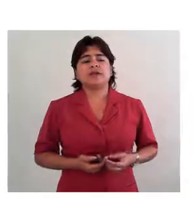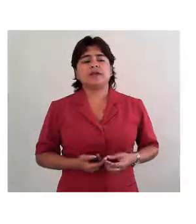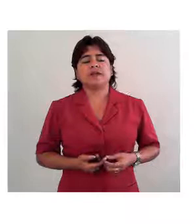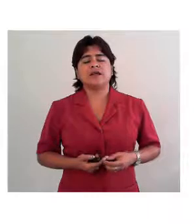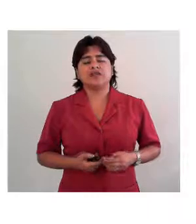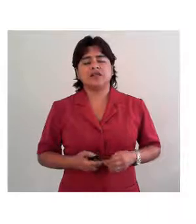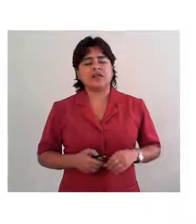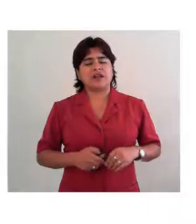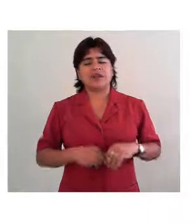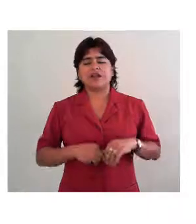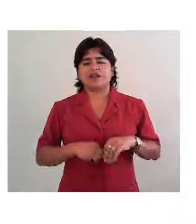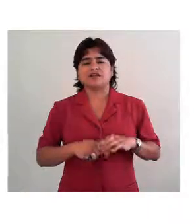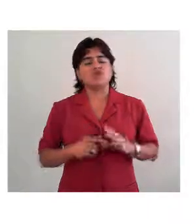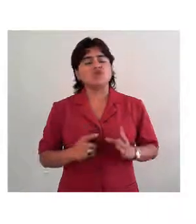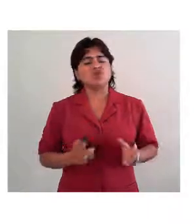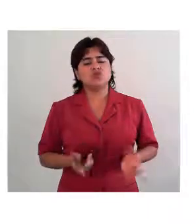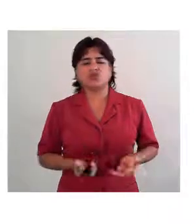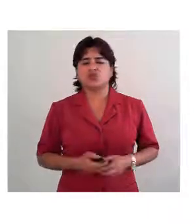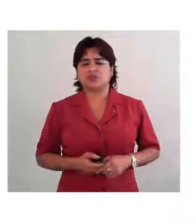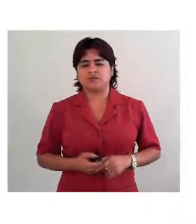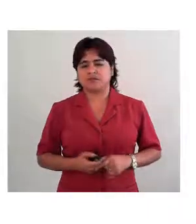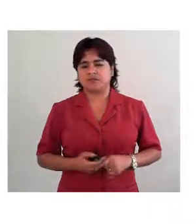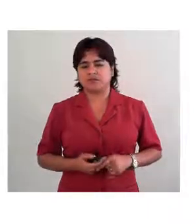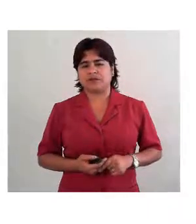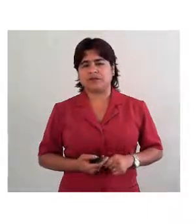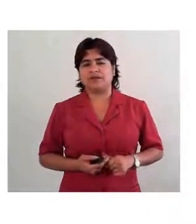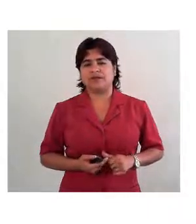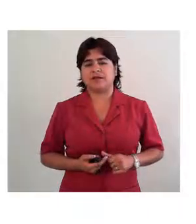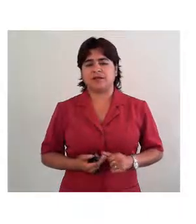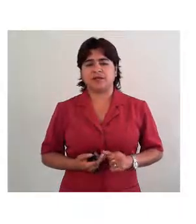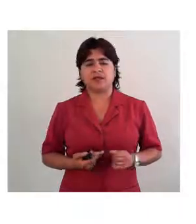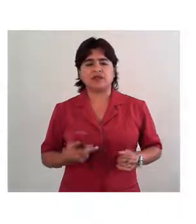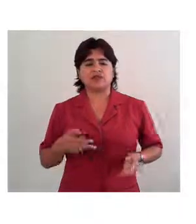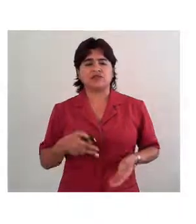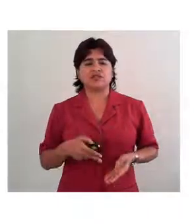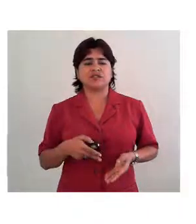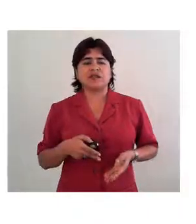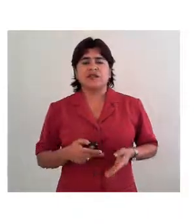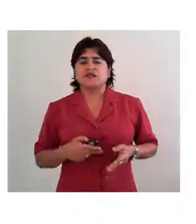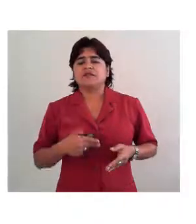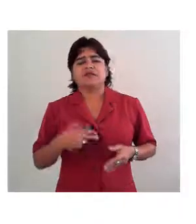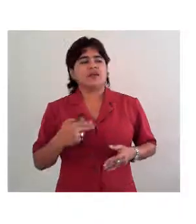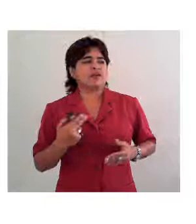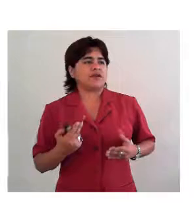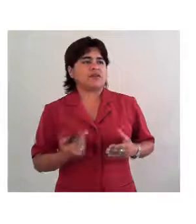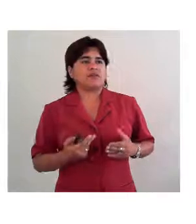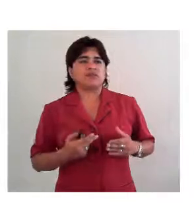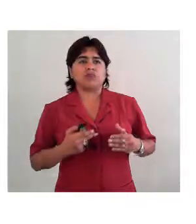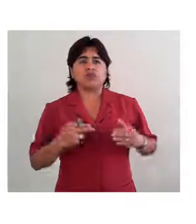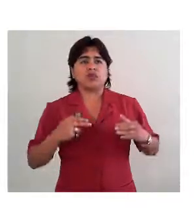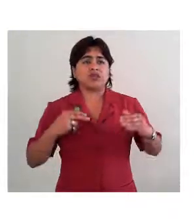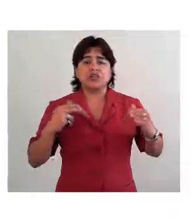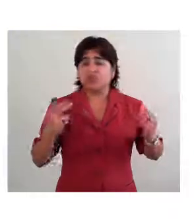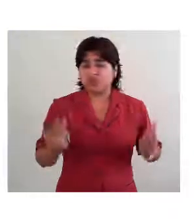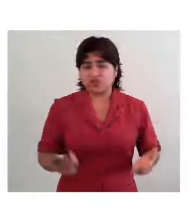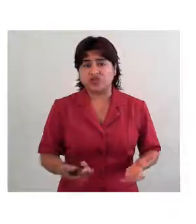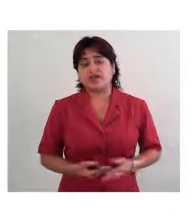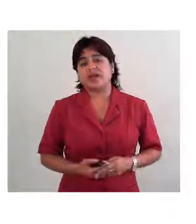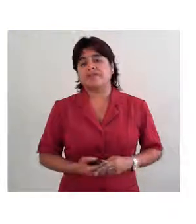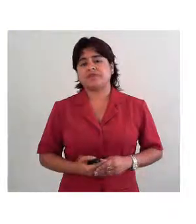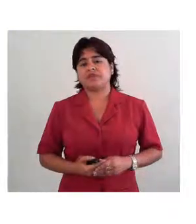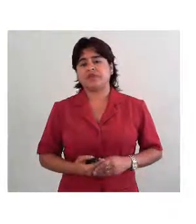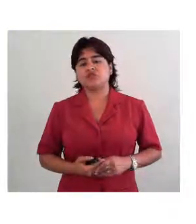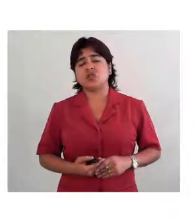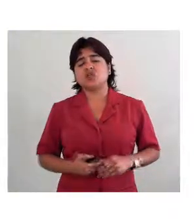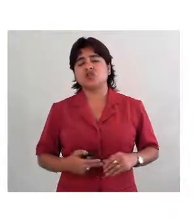Aspectos de la realidad nacional abarcan, son muchos los aspectos de la realidad nacional, entonces tiene que ver con el tipo de